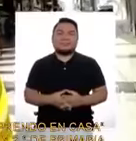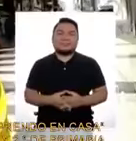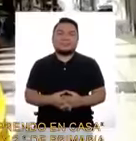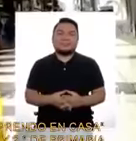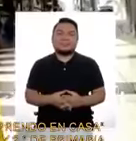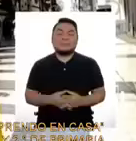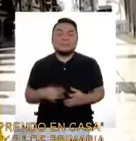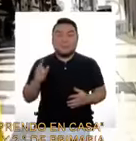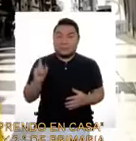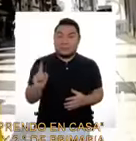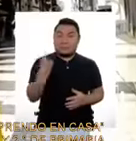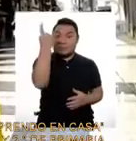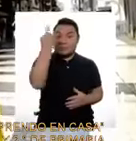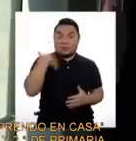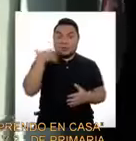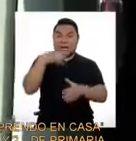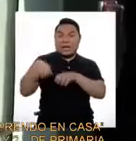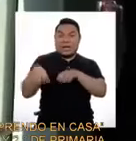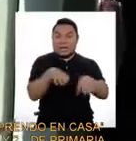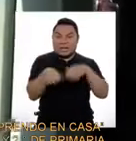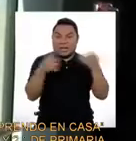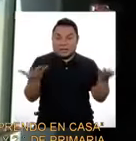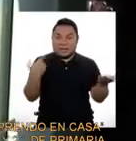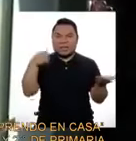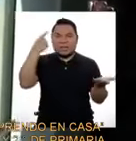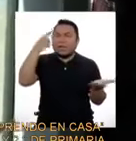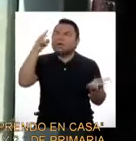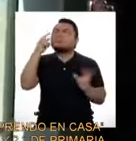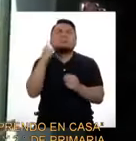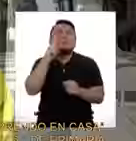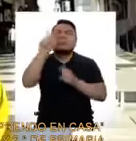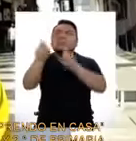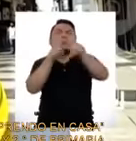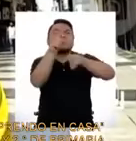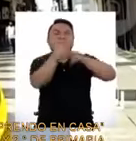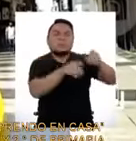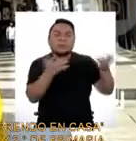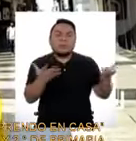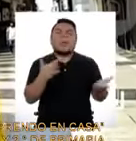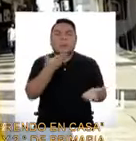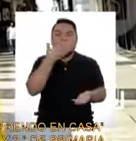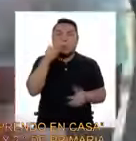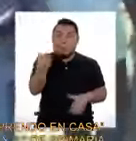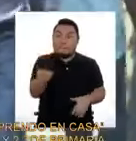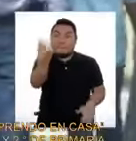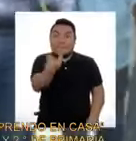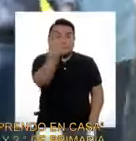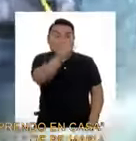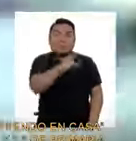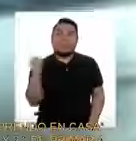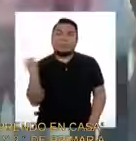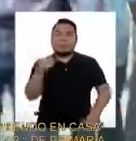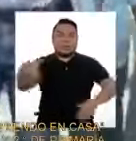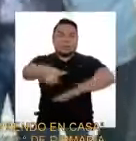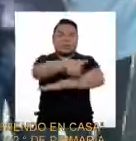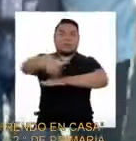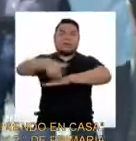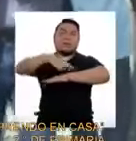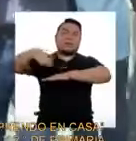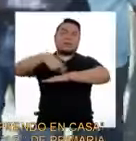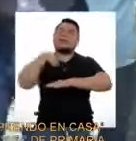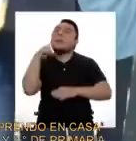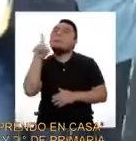Mi primera actividad que voy a hacer para encontrar respuesta a esta pregunta es encuestar a las personas que caminan por el Jirón de la Unión.